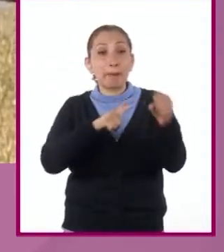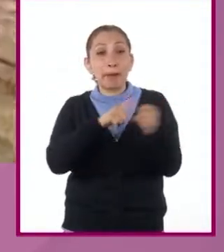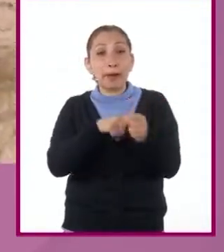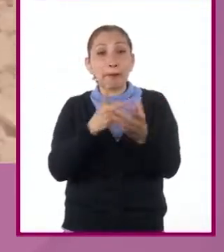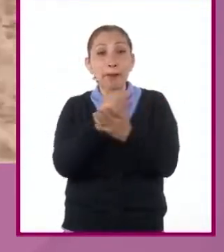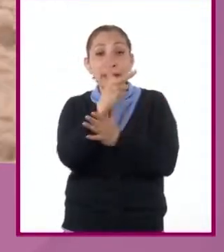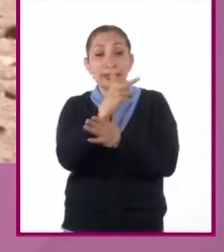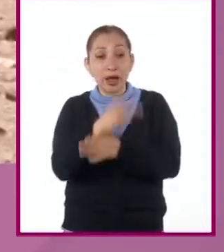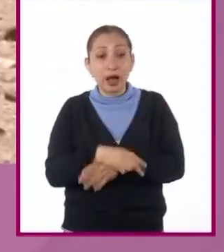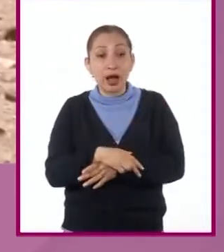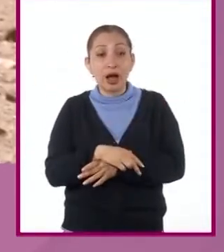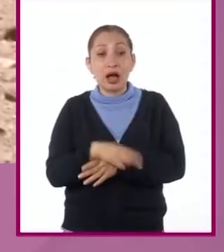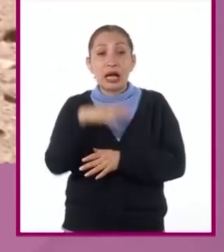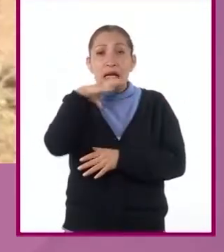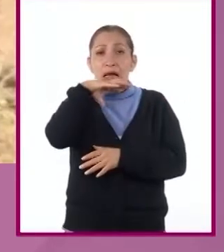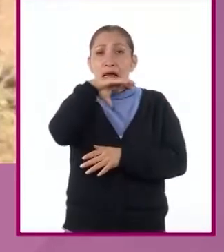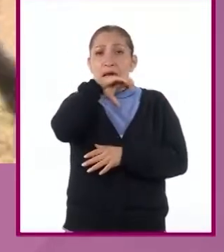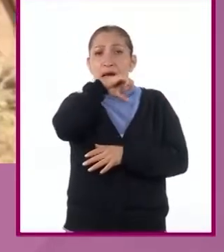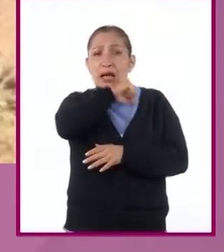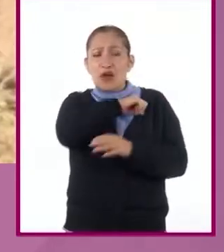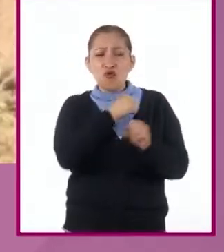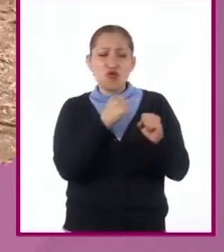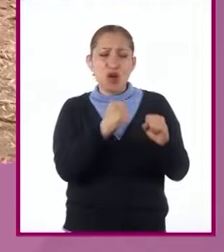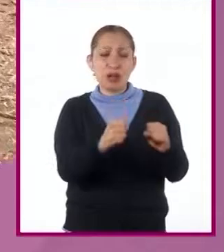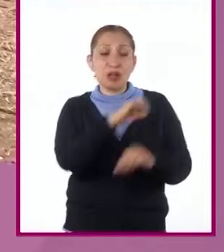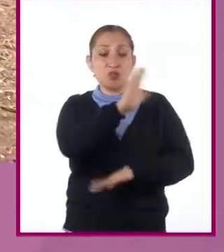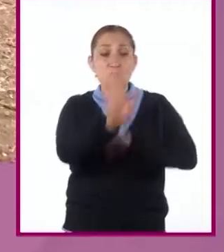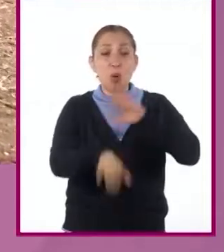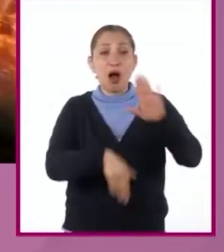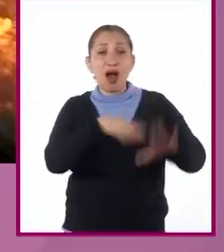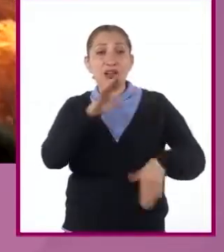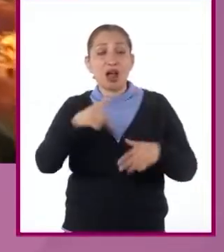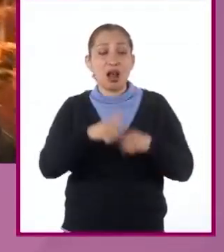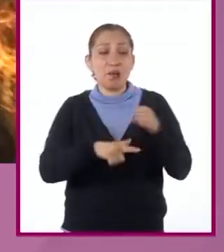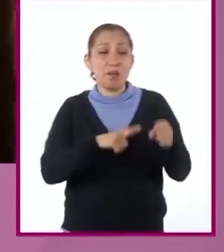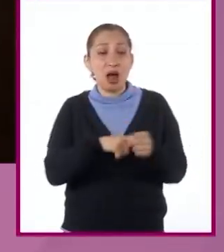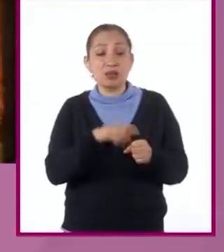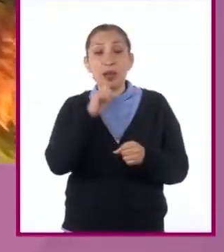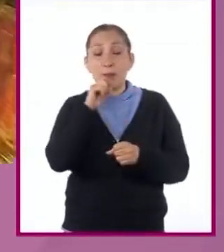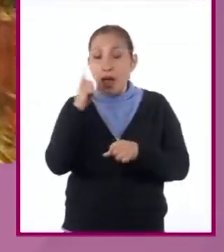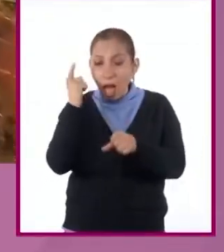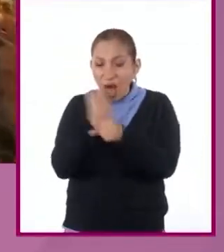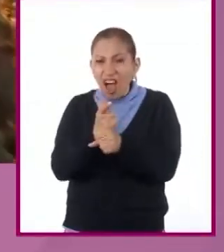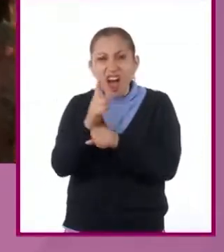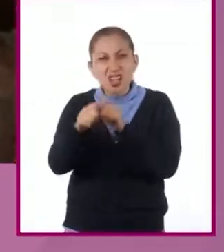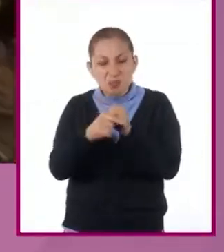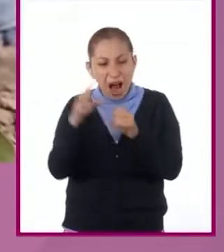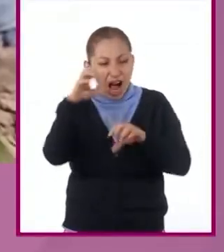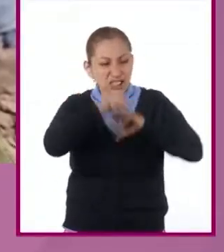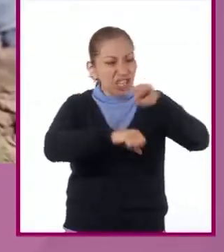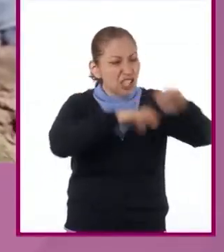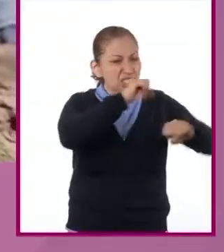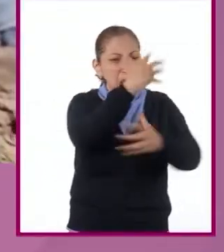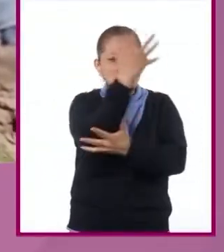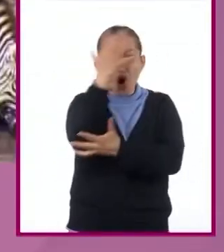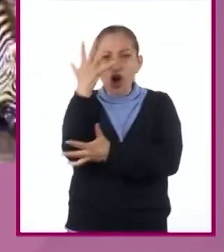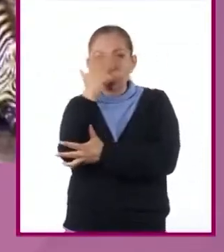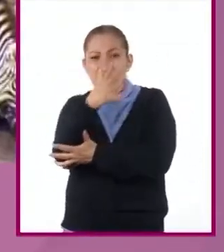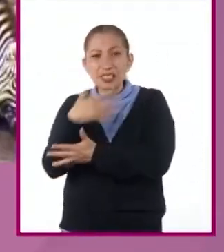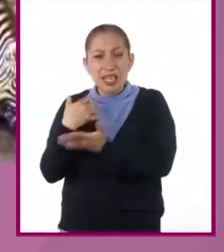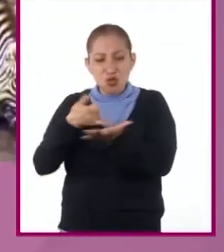especies, las oleadas de calor que pueden provocar la muerte de seres vivos y la aparición de plagas que afectan los bosques y